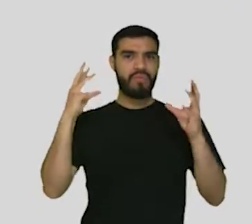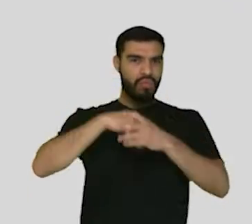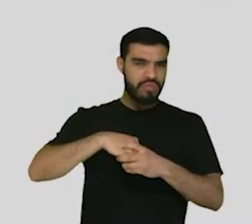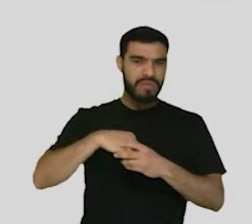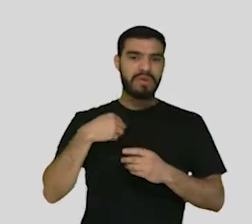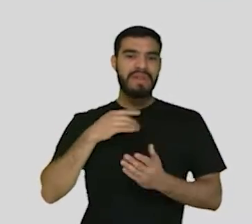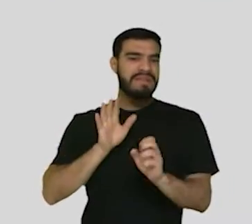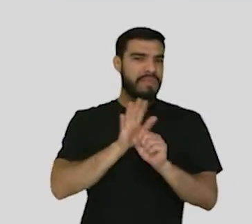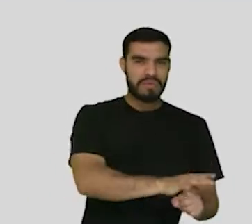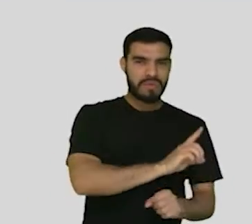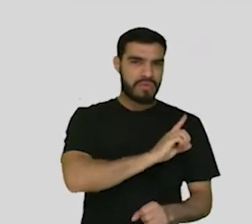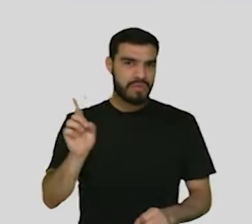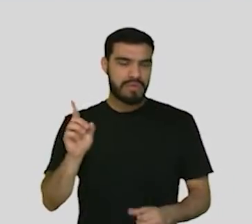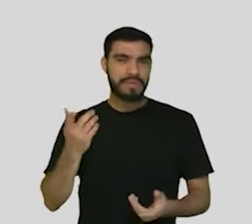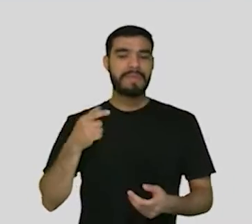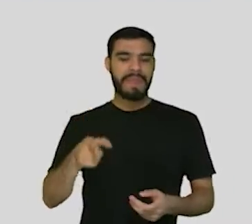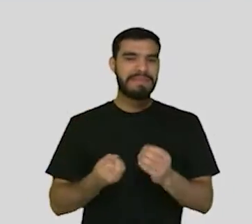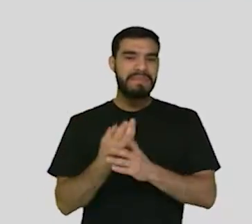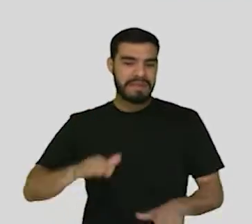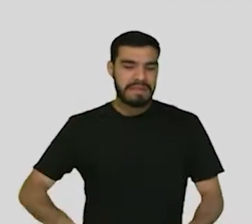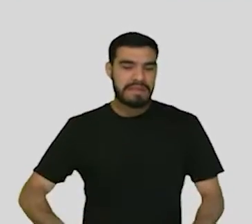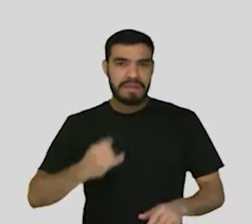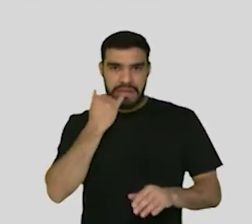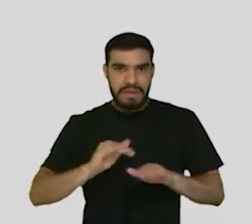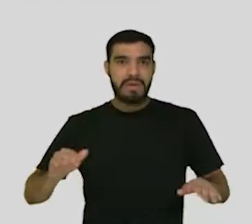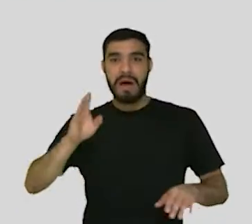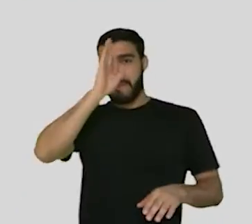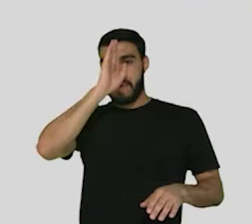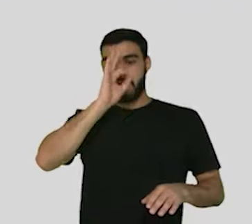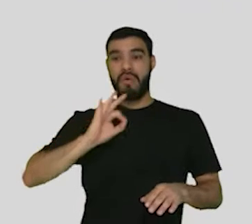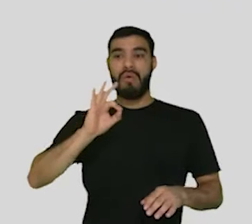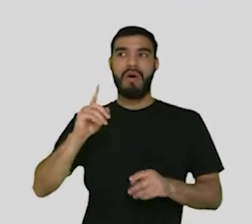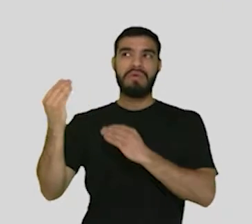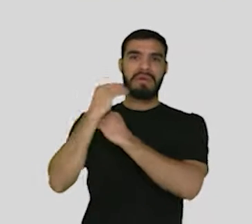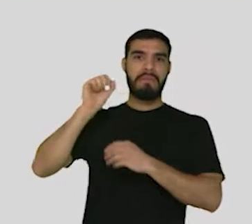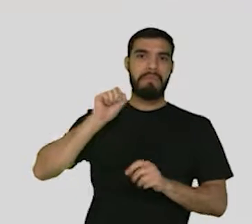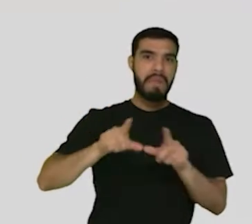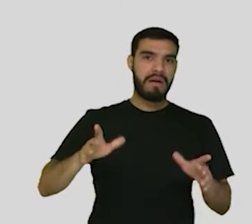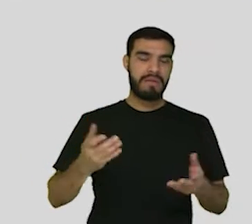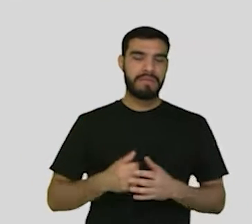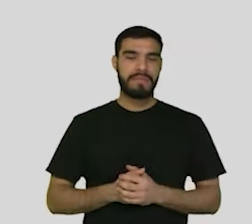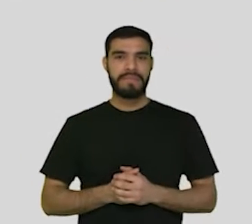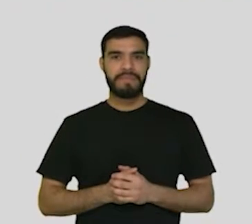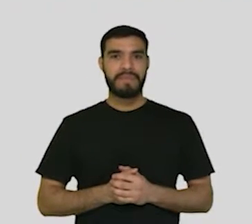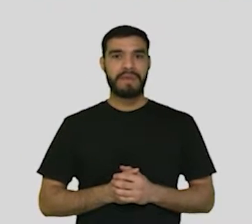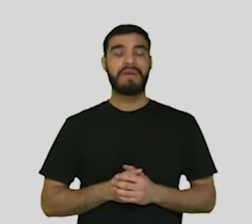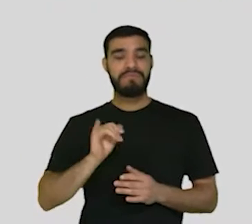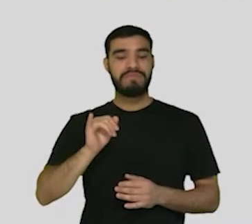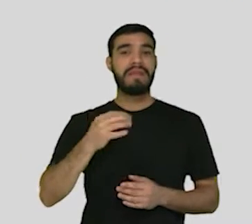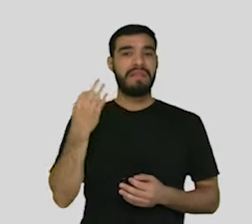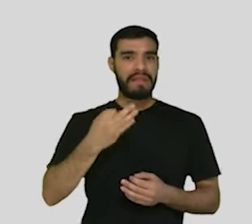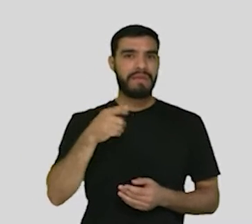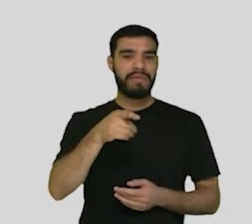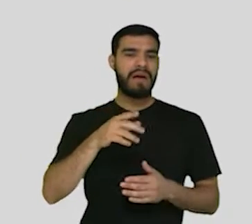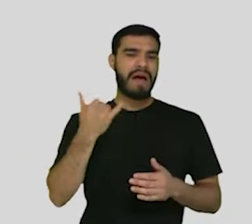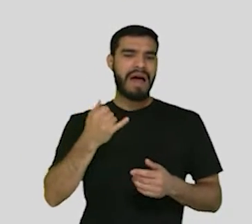yepa. Y que todo esa ya ña denetame, no ña monkey ja, yepa. Upeisa, ña